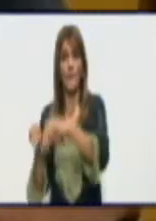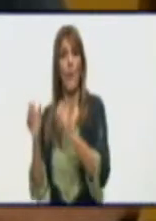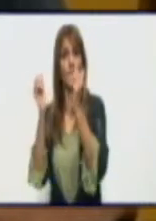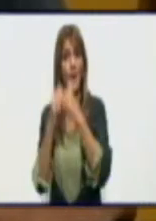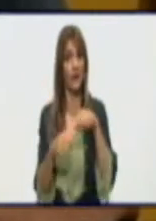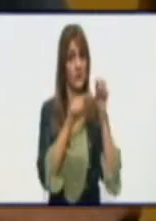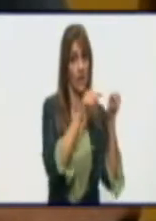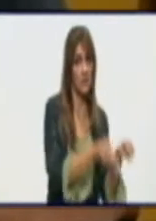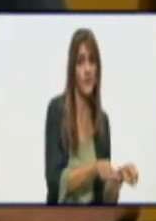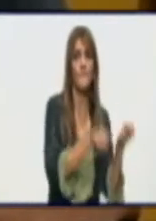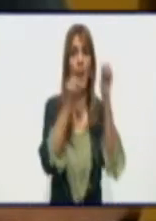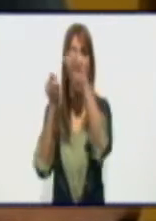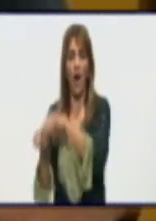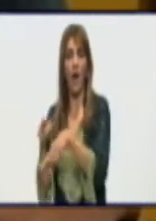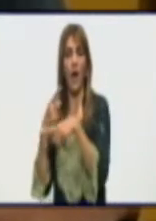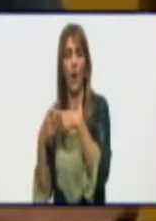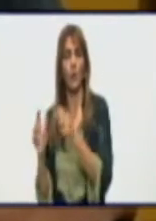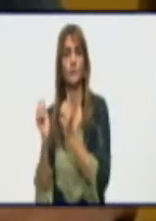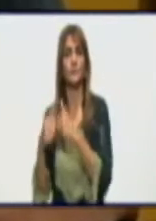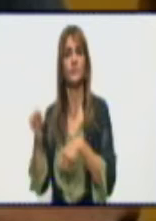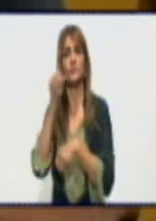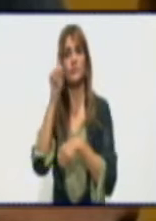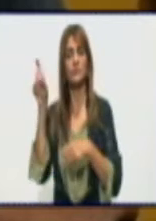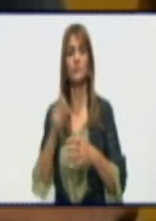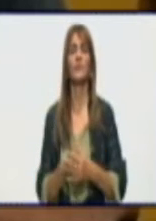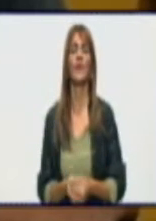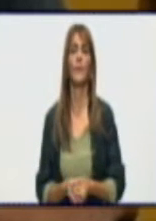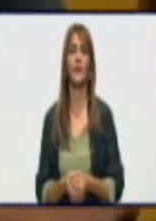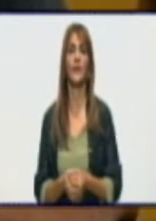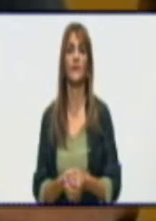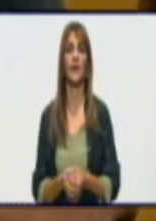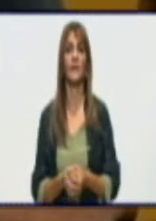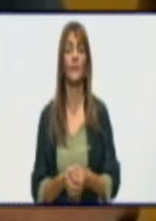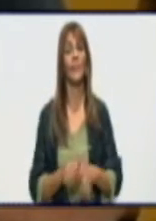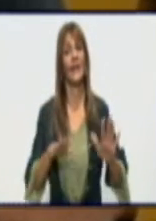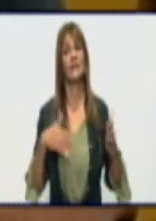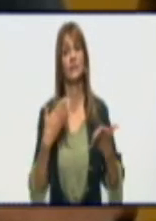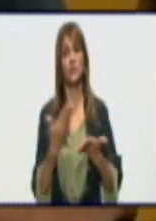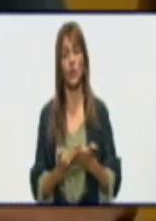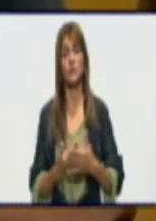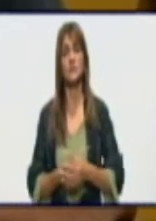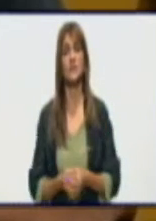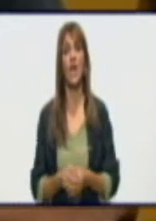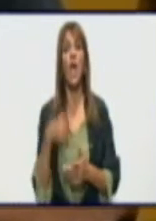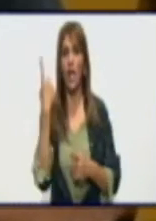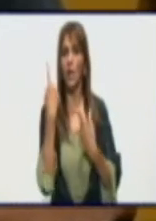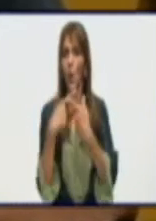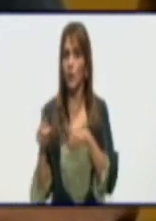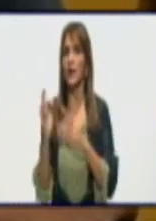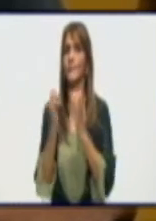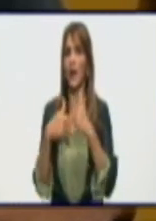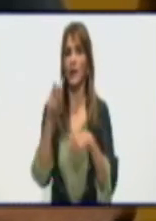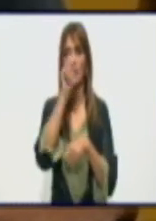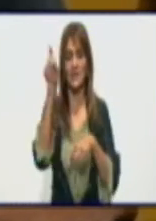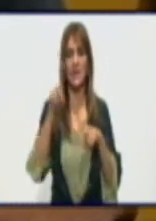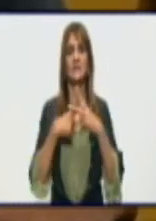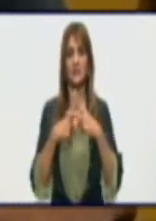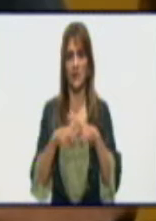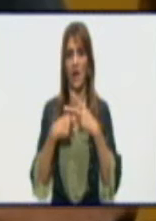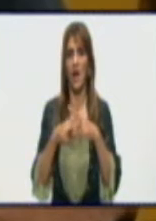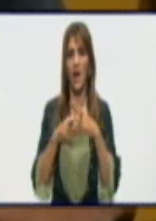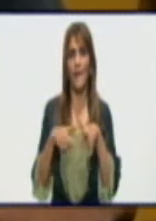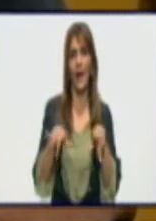ejemplo, parada la panadería La Especial de la calle 44, porque le estamos aprovechando para dar mantenimiento, porque además los niveles de producción de pan que